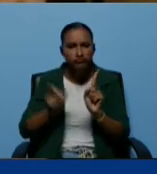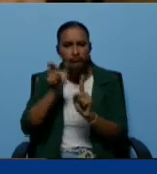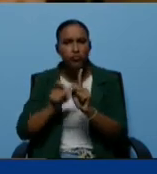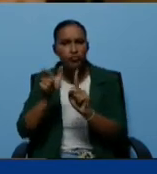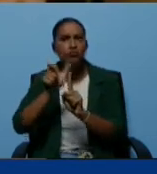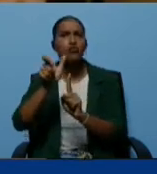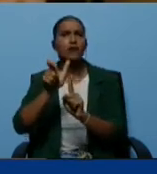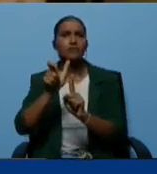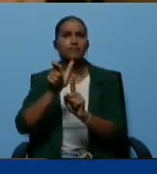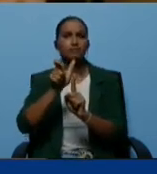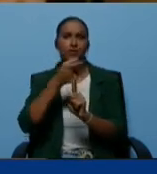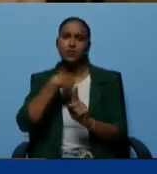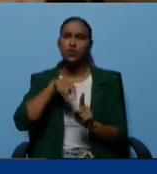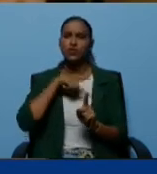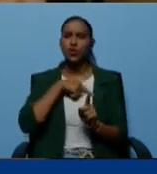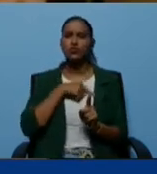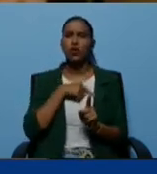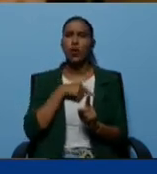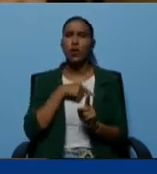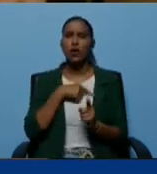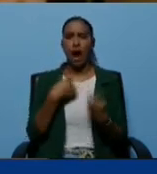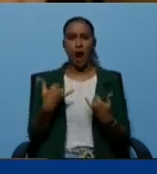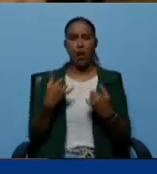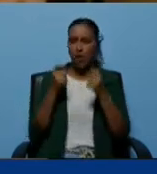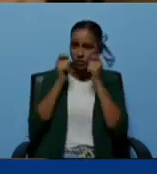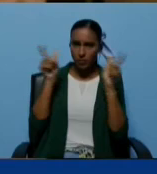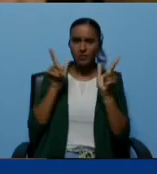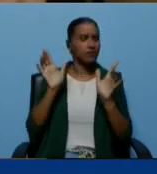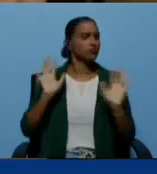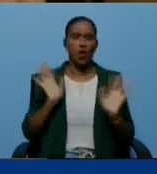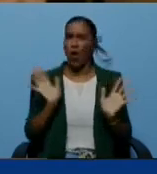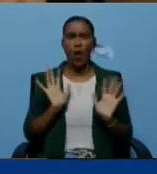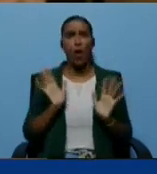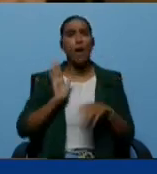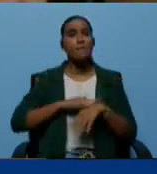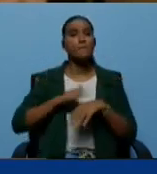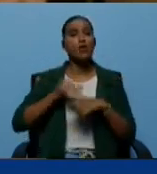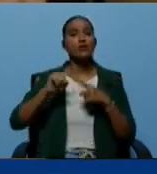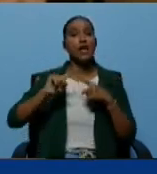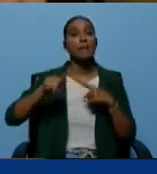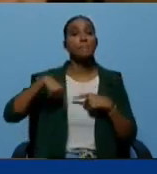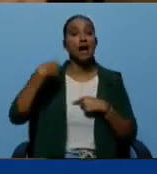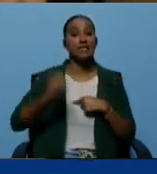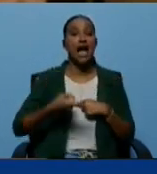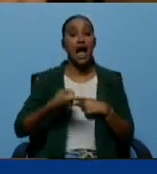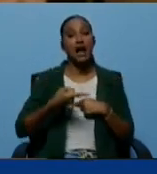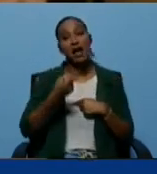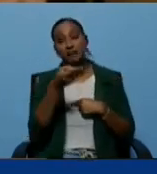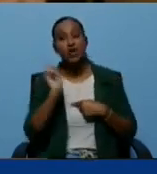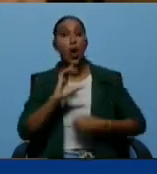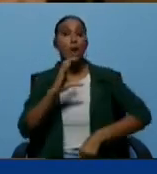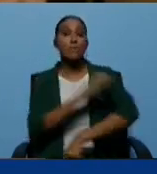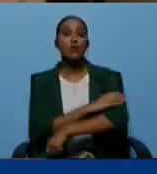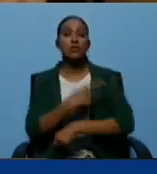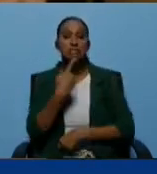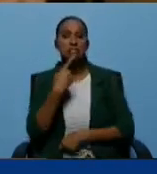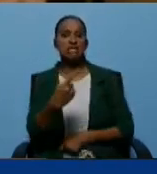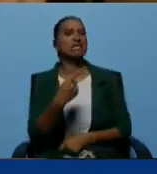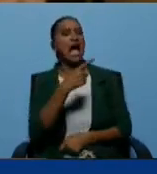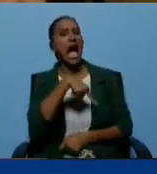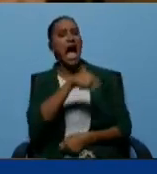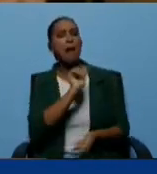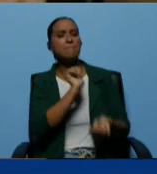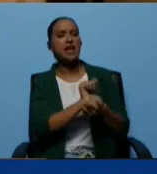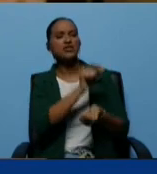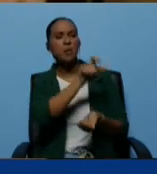no nos vamos a sorprender, ciudadano presidente, si mañana dicen que son presos políticos. Es el colmo. Tenemos cómo